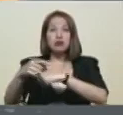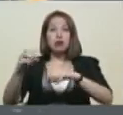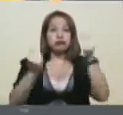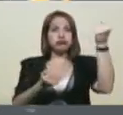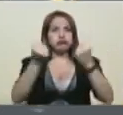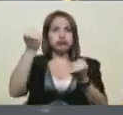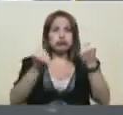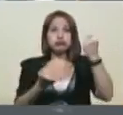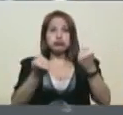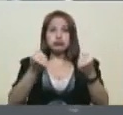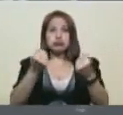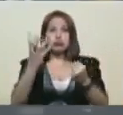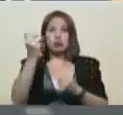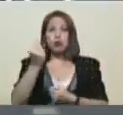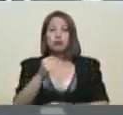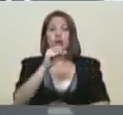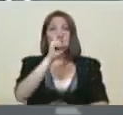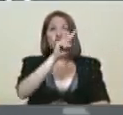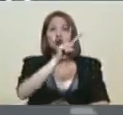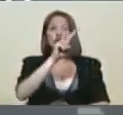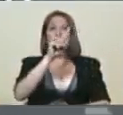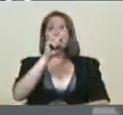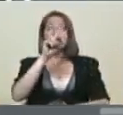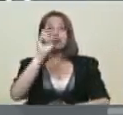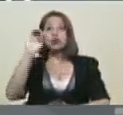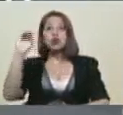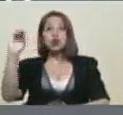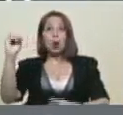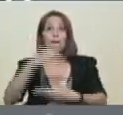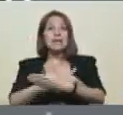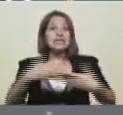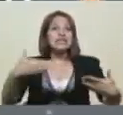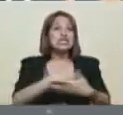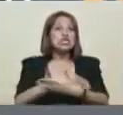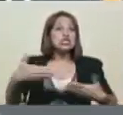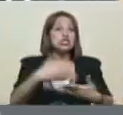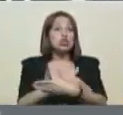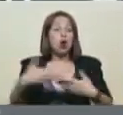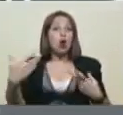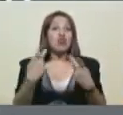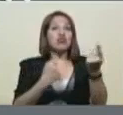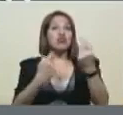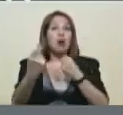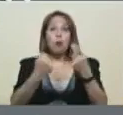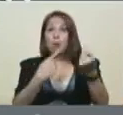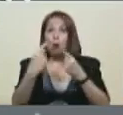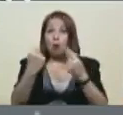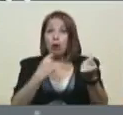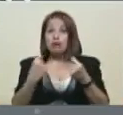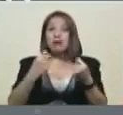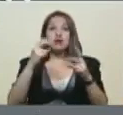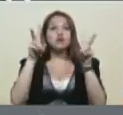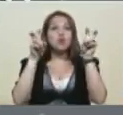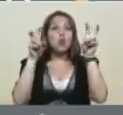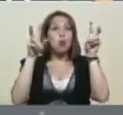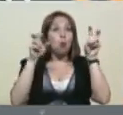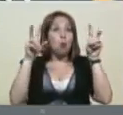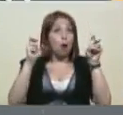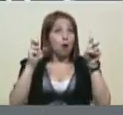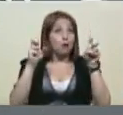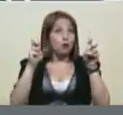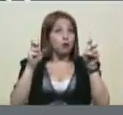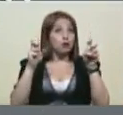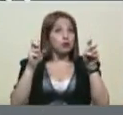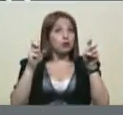la cantidad de 200 millones de bolívares en efectivo, en billetes del nuevo cono monetario. Los